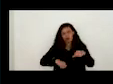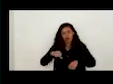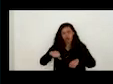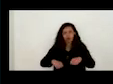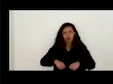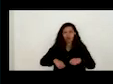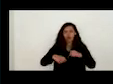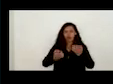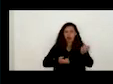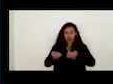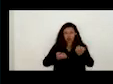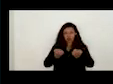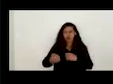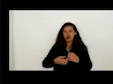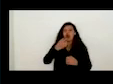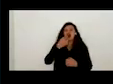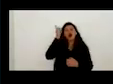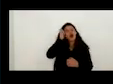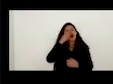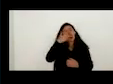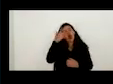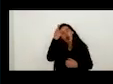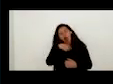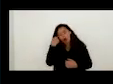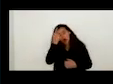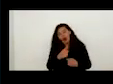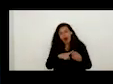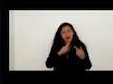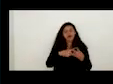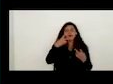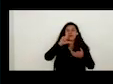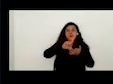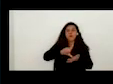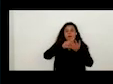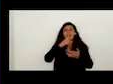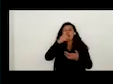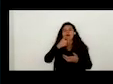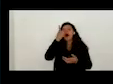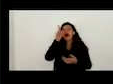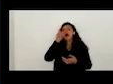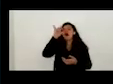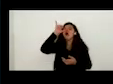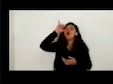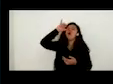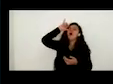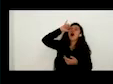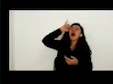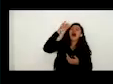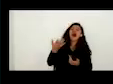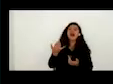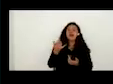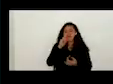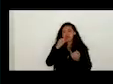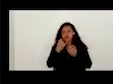dormir por lo menos 8 horas al día, el beber 2 litros de agua diaria y, sobre todo, identificar los grupos